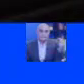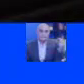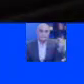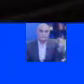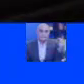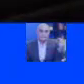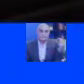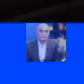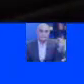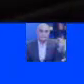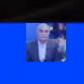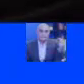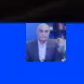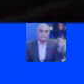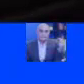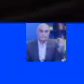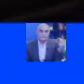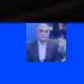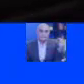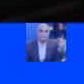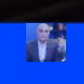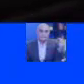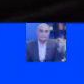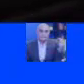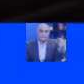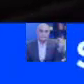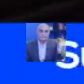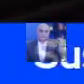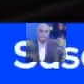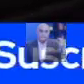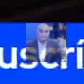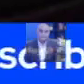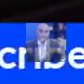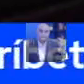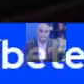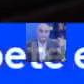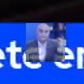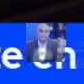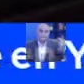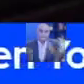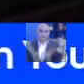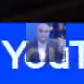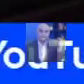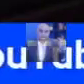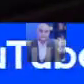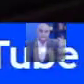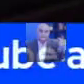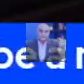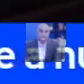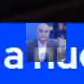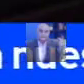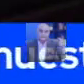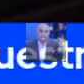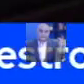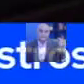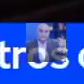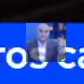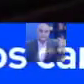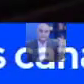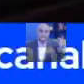Suárez Gómez, como es el caso de Lili Telles, como es el caso de Kenia Rabadán, como es el caso de Xóchitl